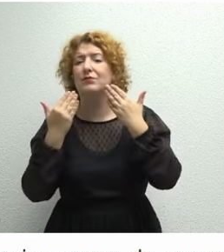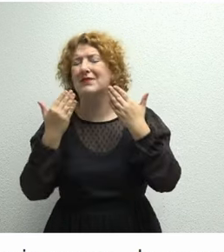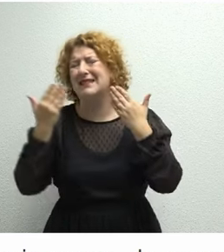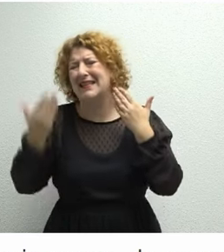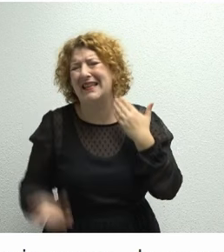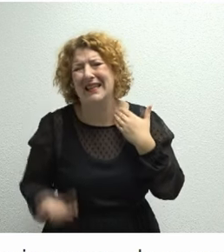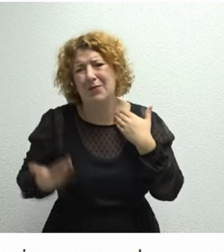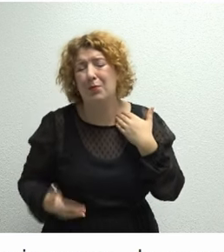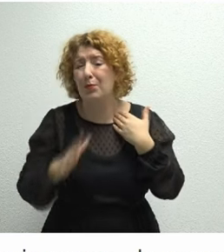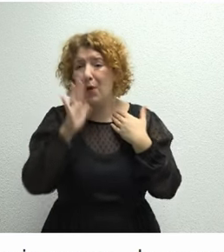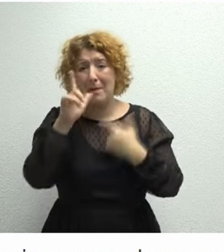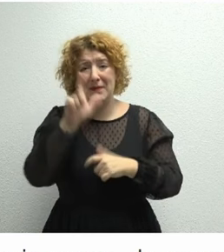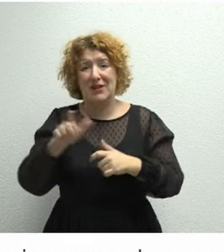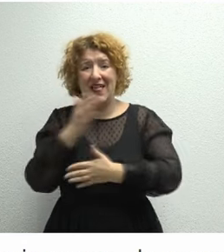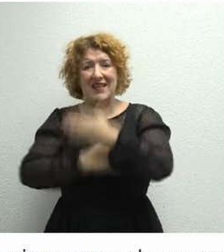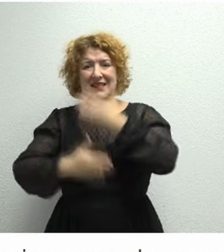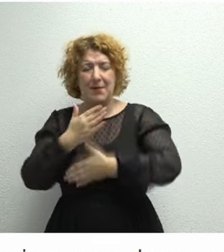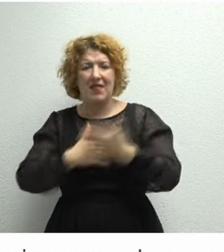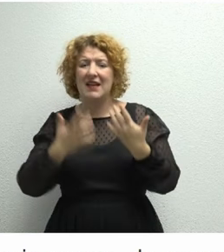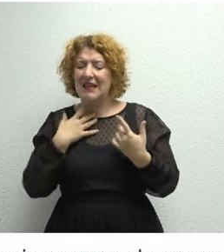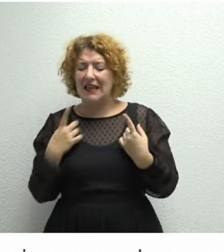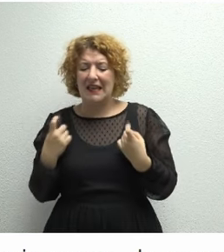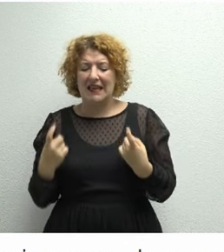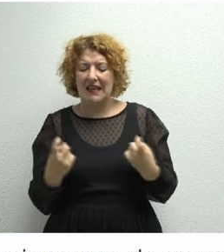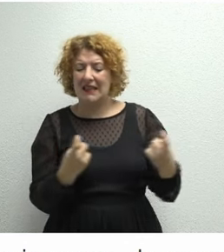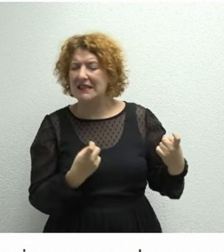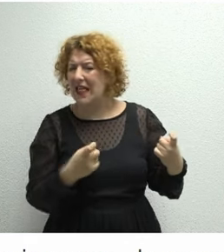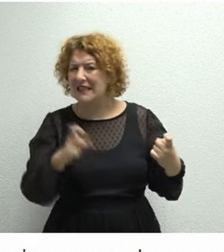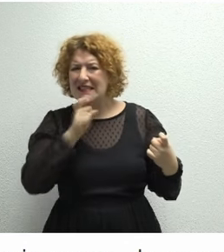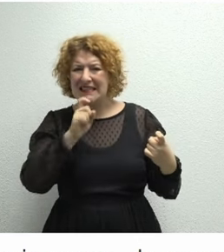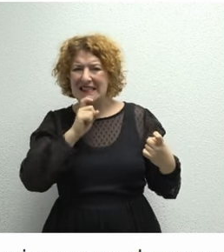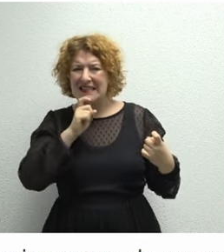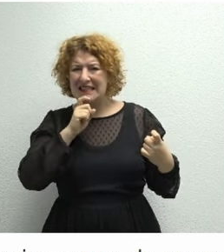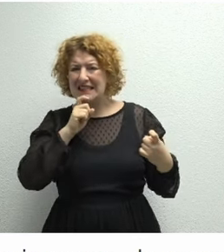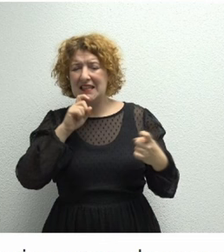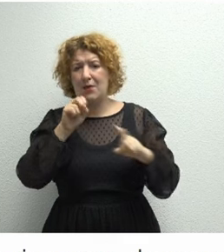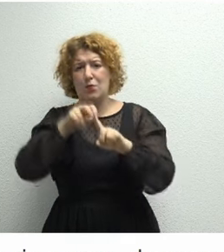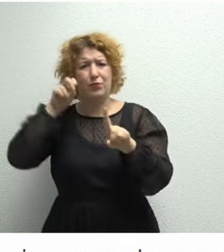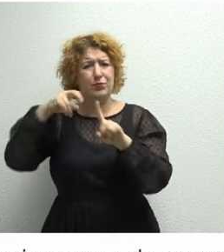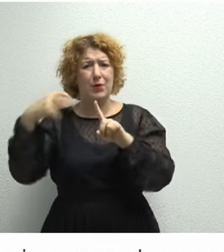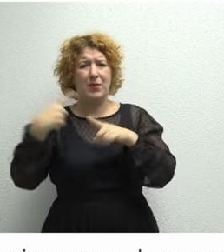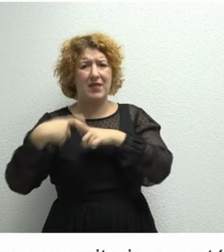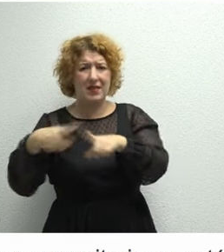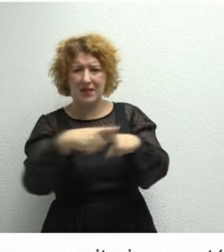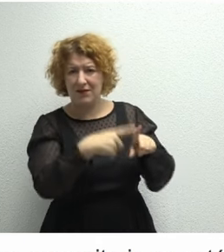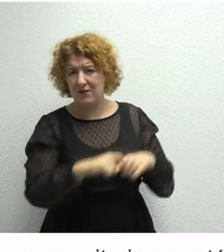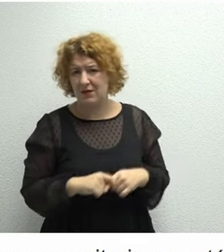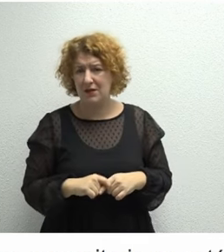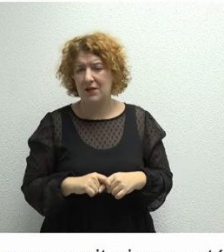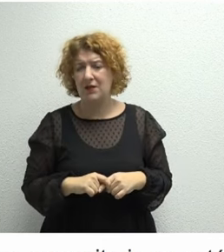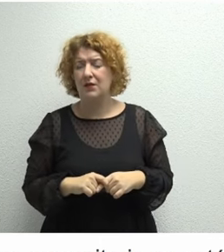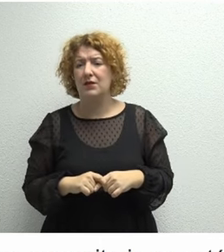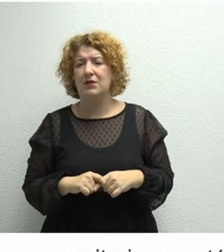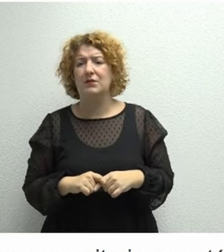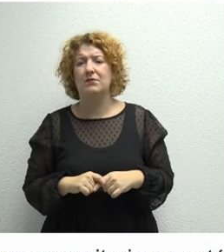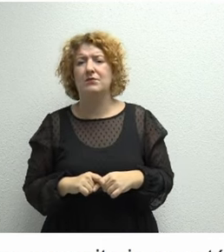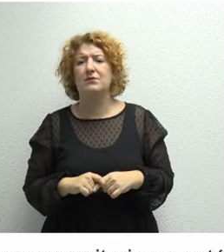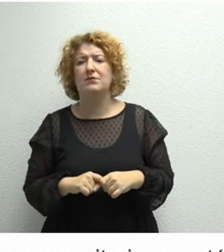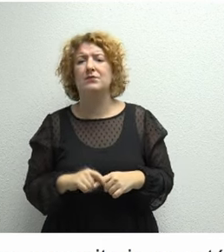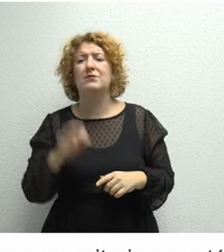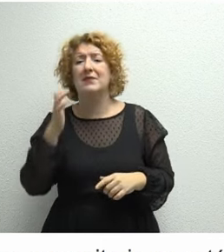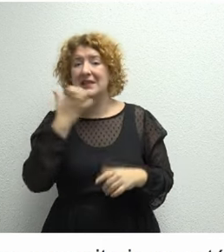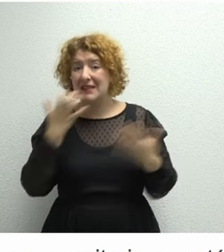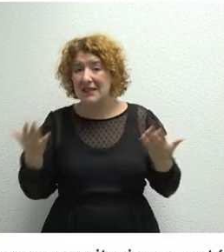discapacidad presentan una variedad de necesidades complejas y multidimensionales y distintas comorbilidades que la